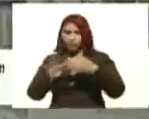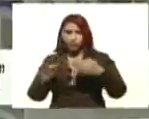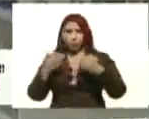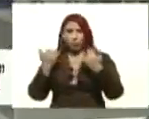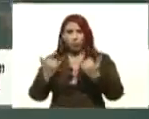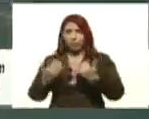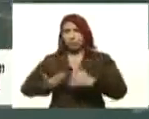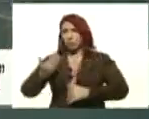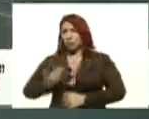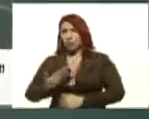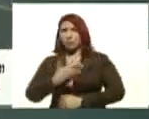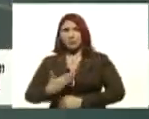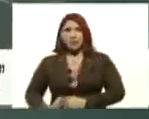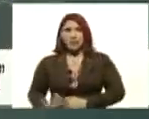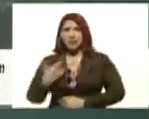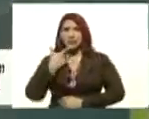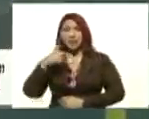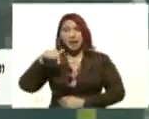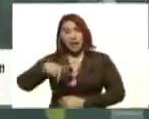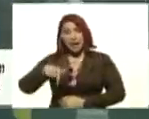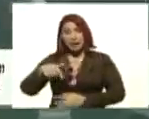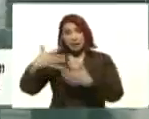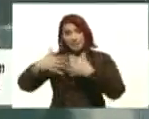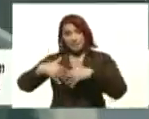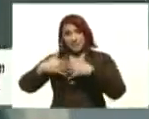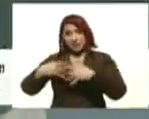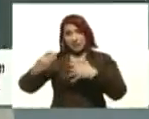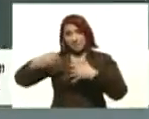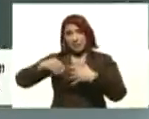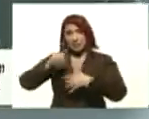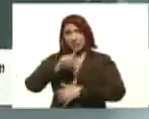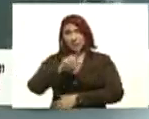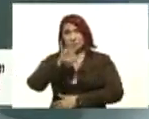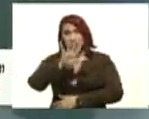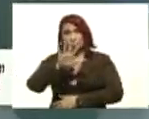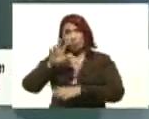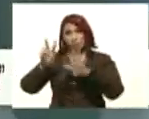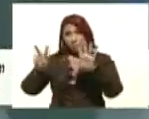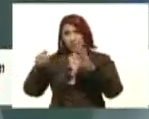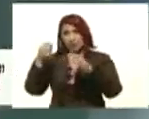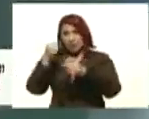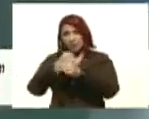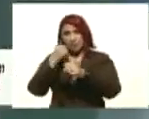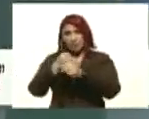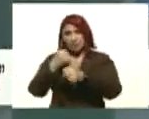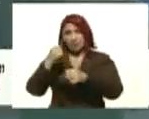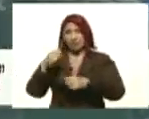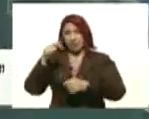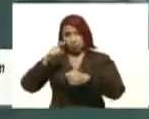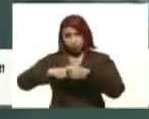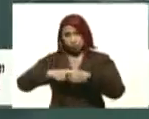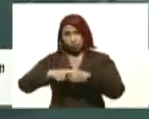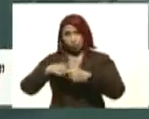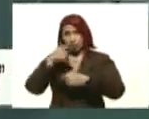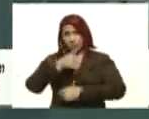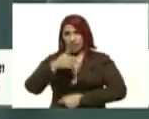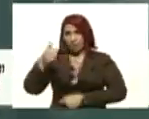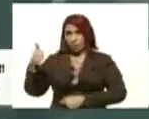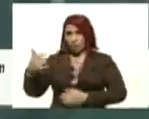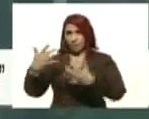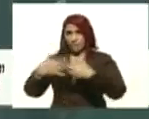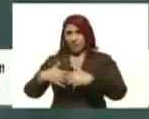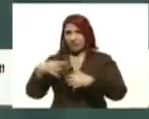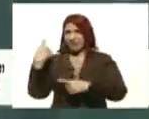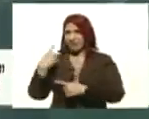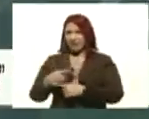importante, presidente, resaltar que este complejo cuenta con más de 157 trabajadores y trabajadoras, pero cada una de esas plantas tuvo que